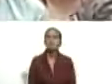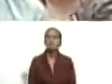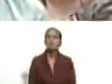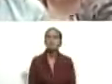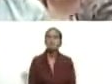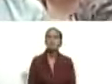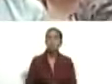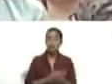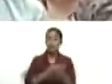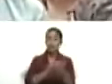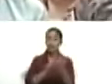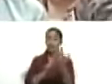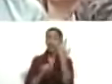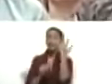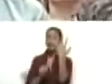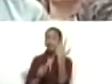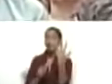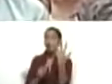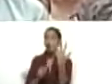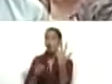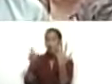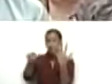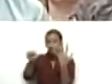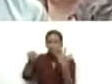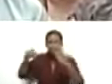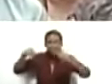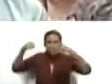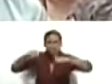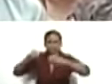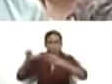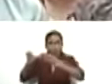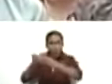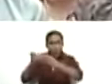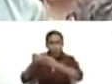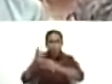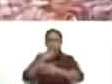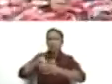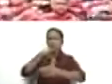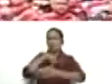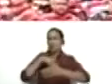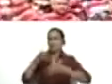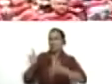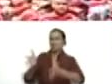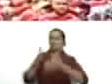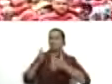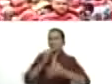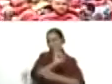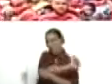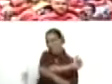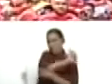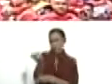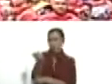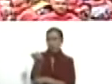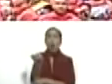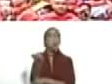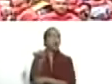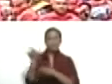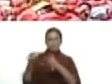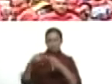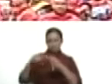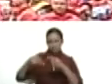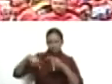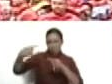5 conspiraciones. Les derrotamos una tras otra.